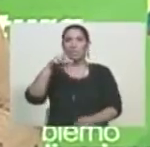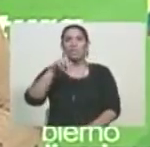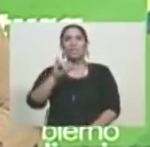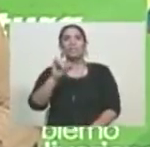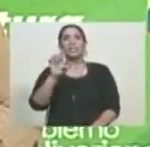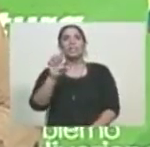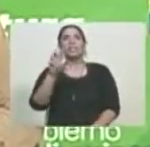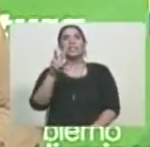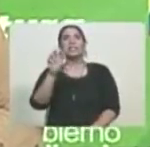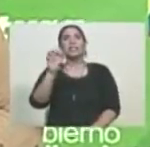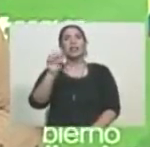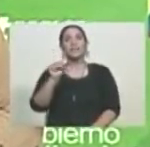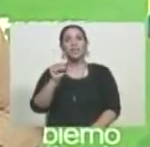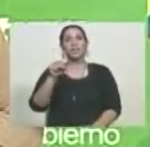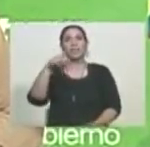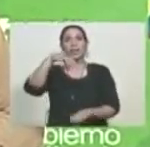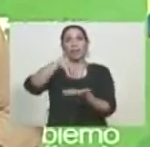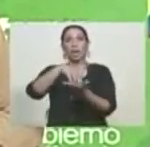del estado Zulia.